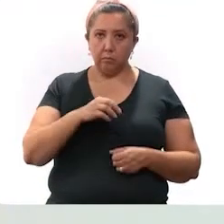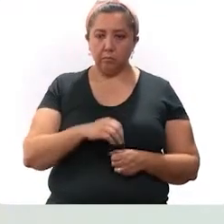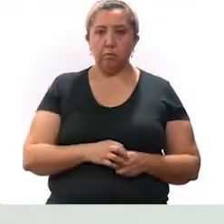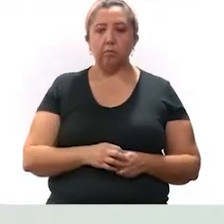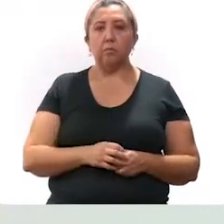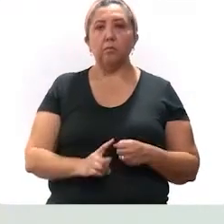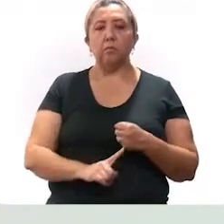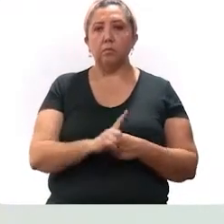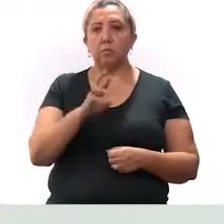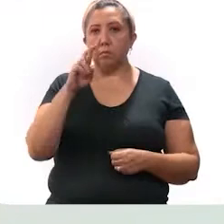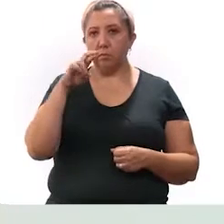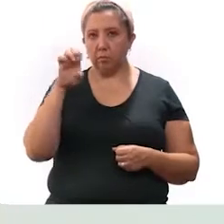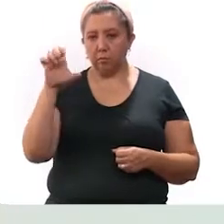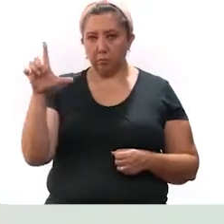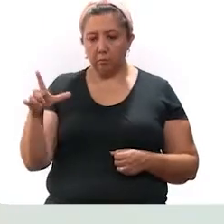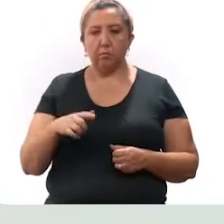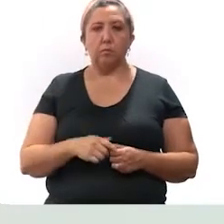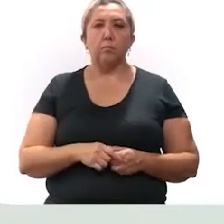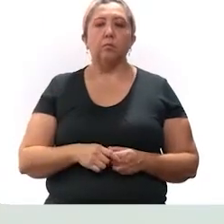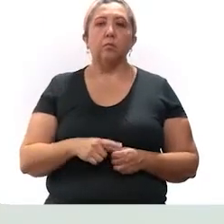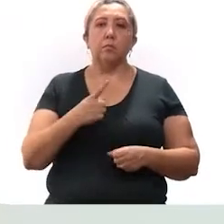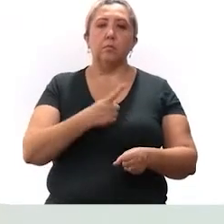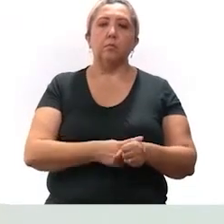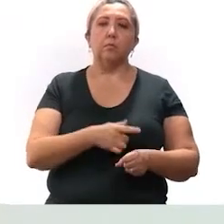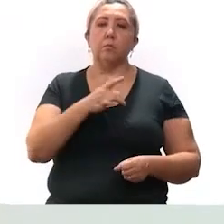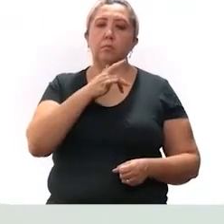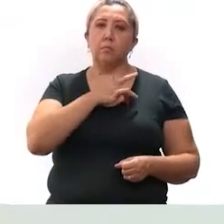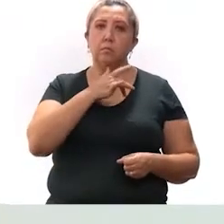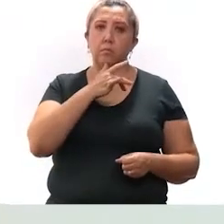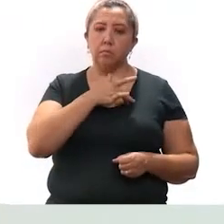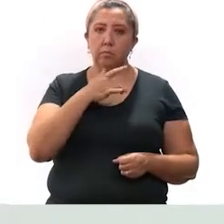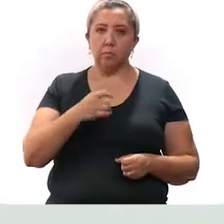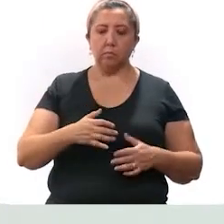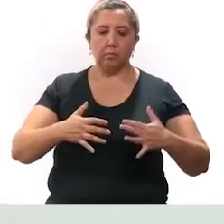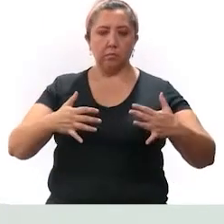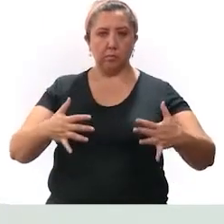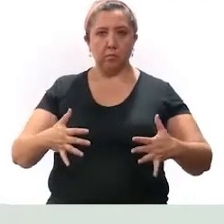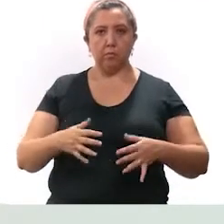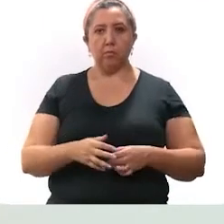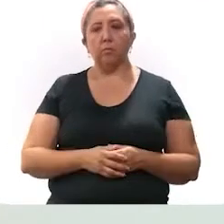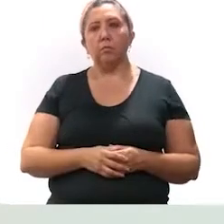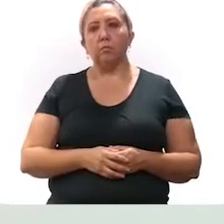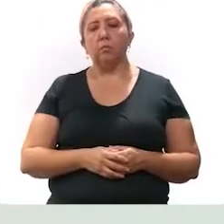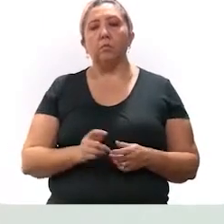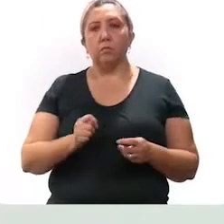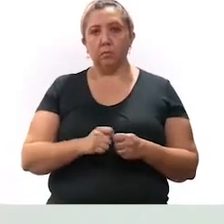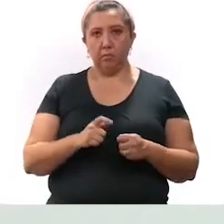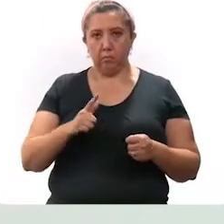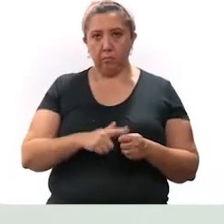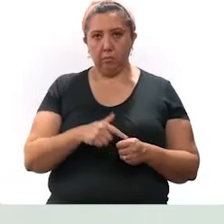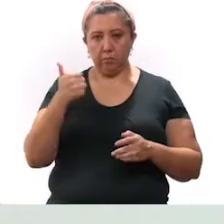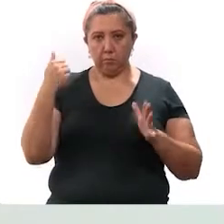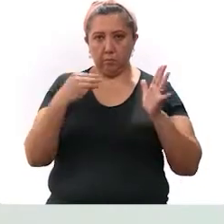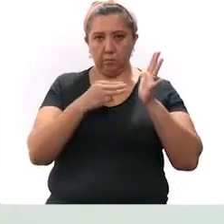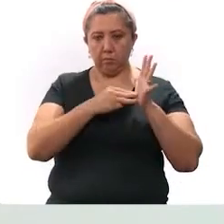inmunosupresión, insuficiencia renal crónica, enfermedad cardiovascular y obesidad. En total,